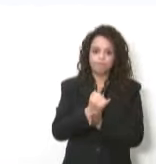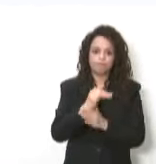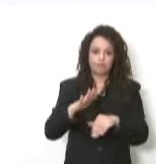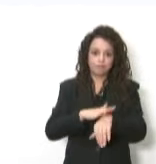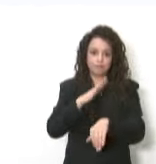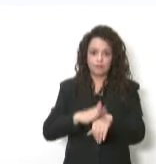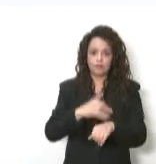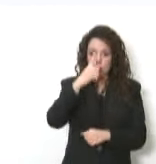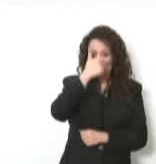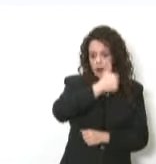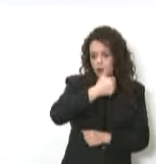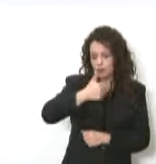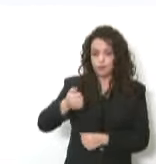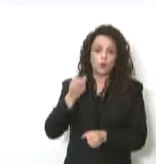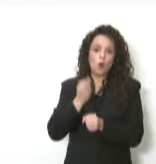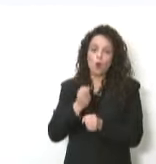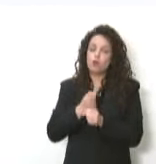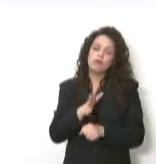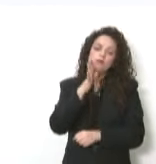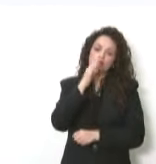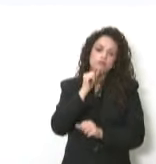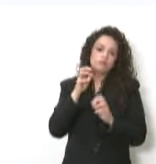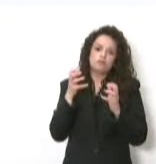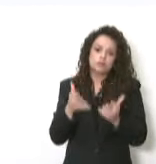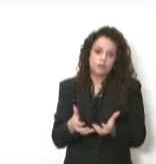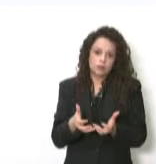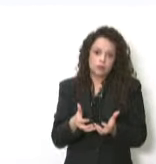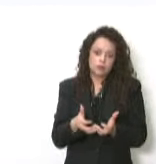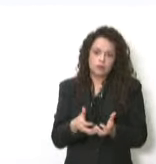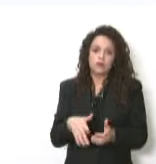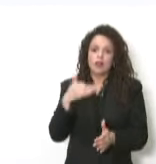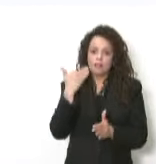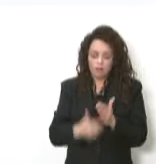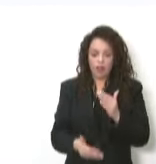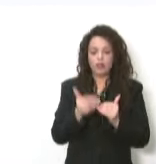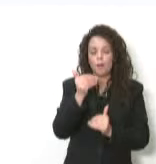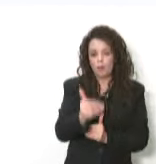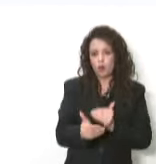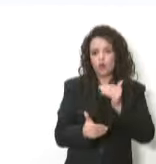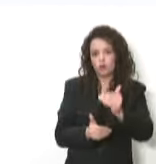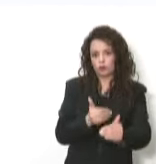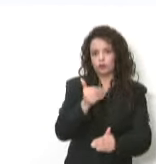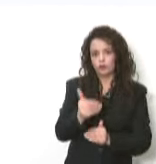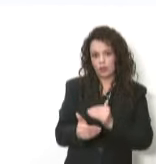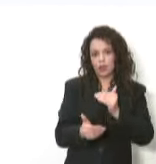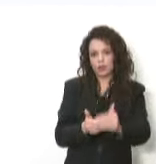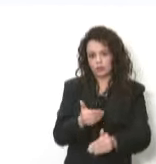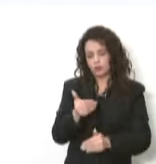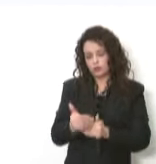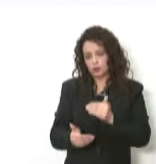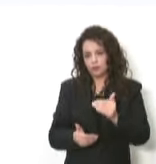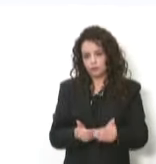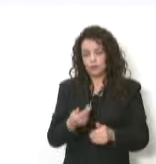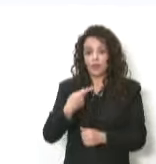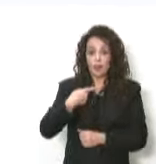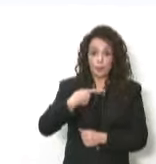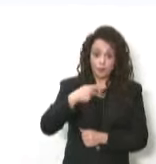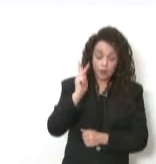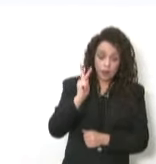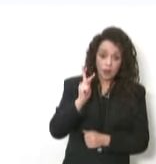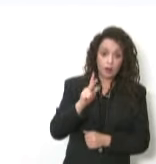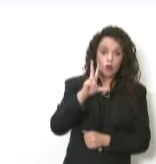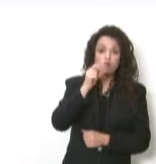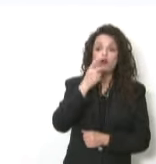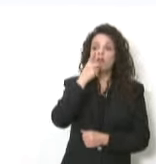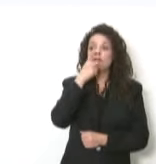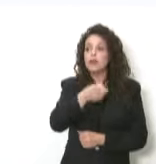sujetos. Ahora no lo podemos hacer porque están todavía en proceso, solo como agregados, y además para no revelar